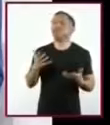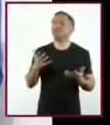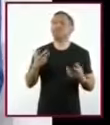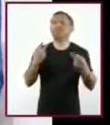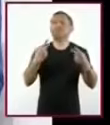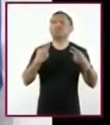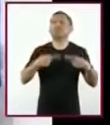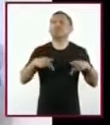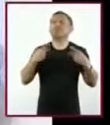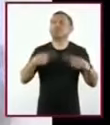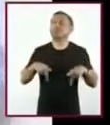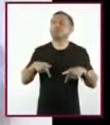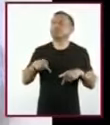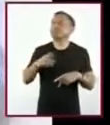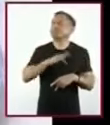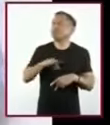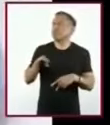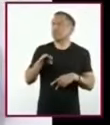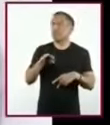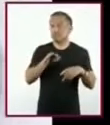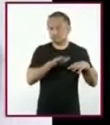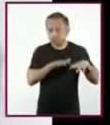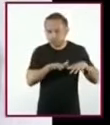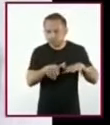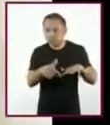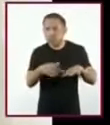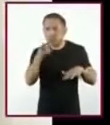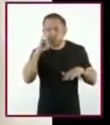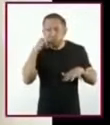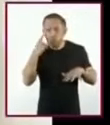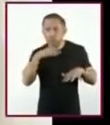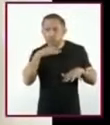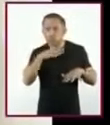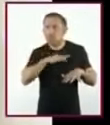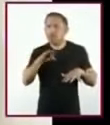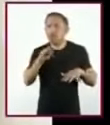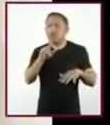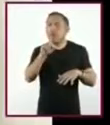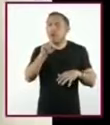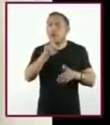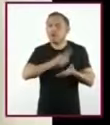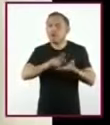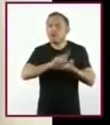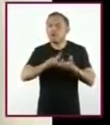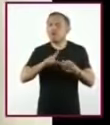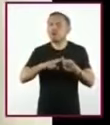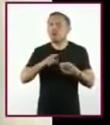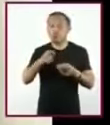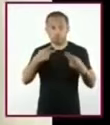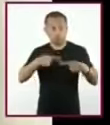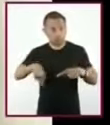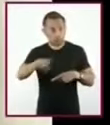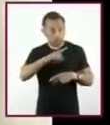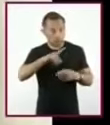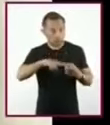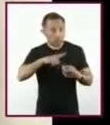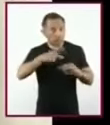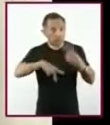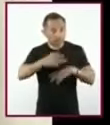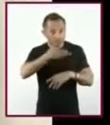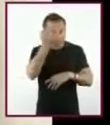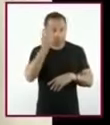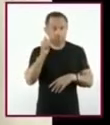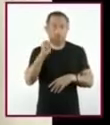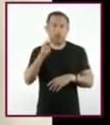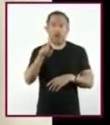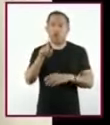como limpiar su agua si no sabe de qué origen tiene. Si la gente no sabe el origen del agua, debe hervir el agua para